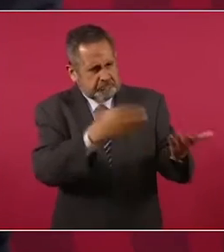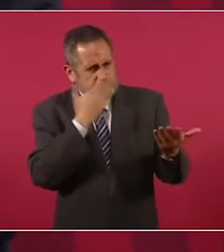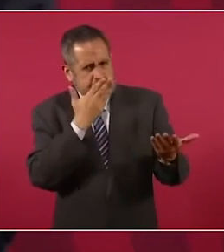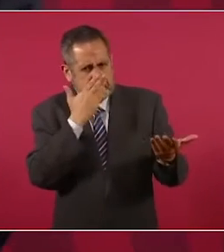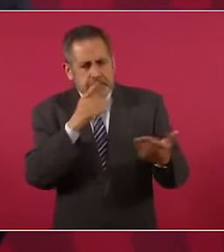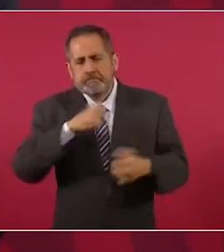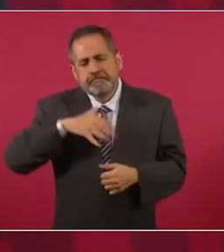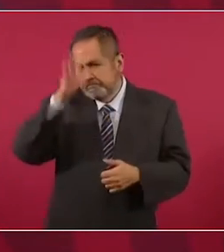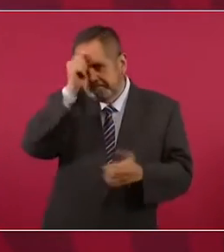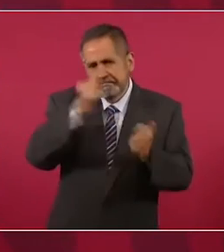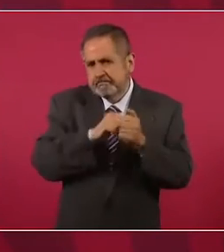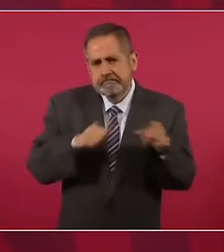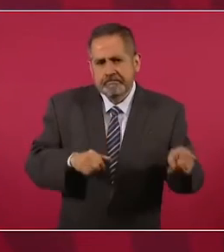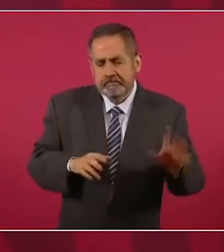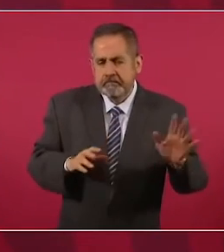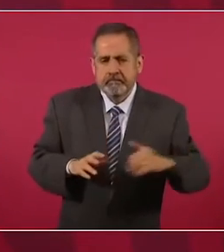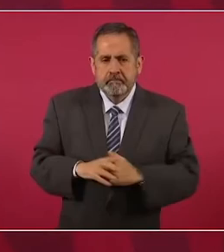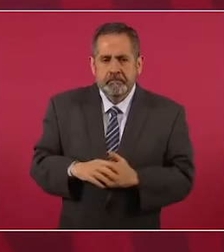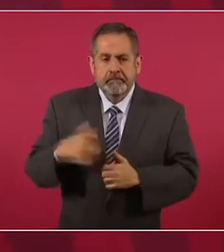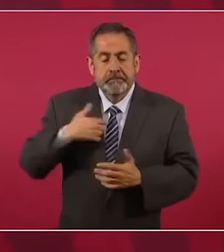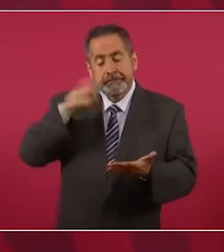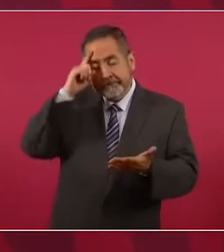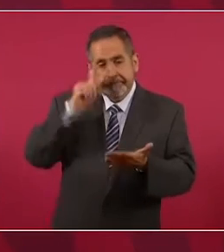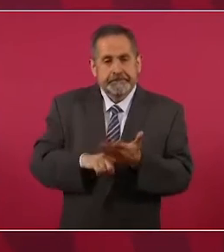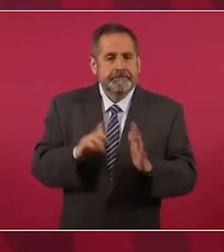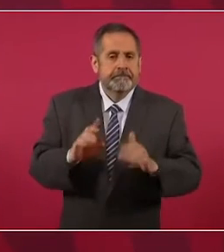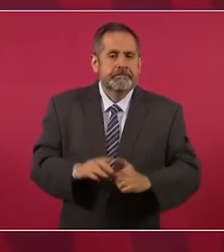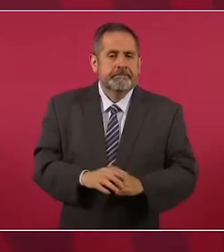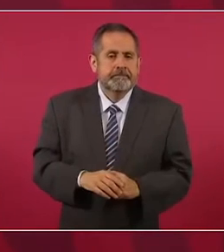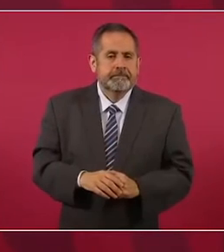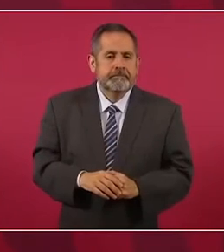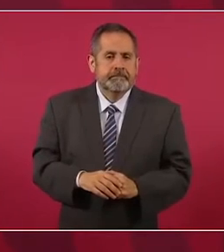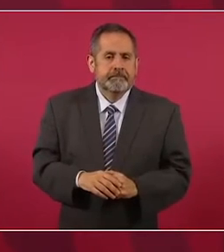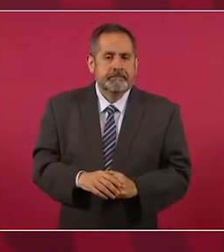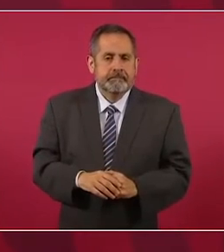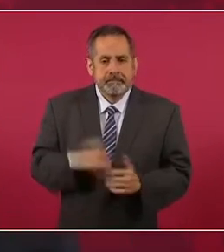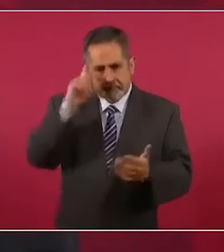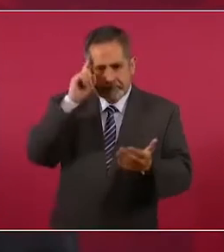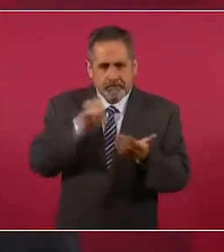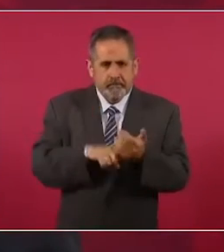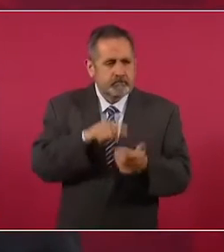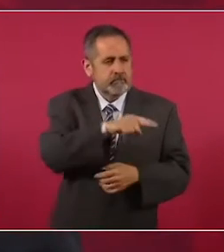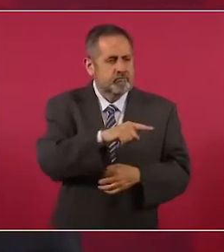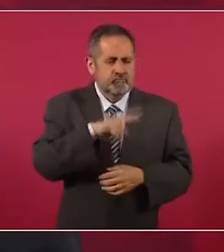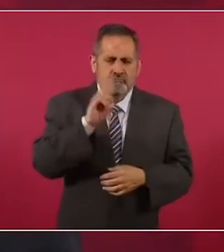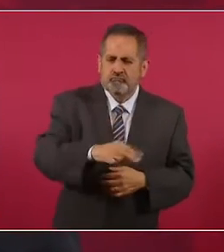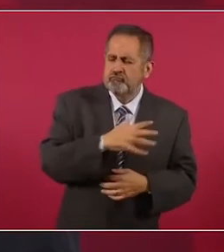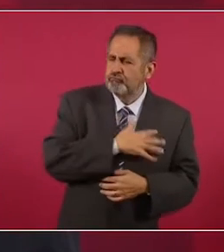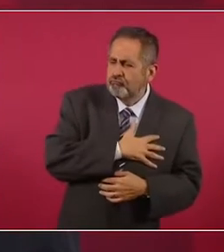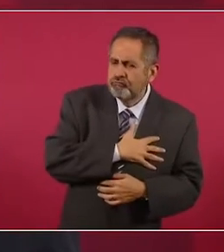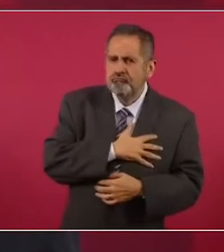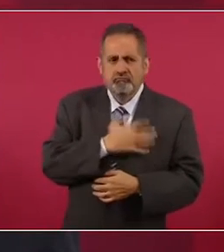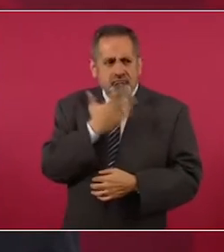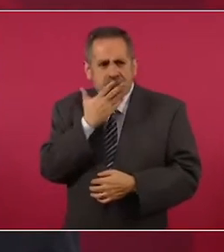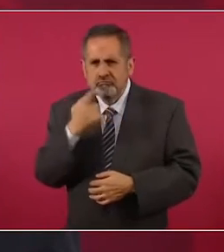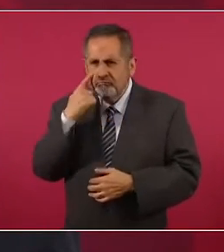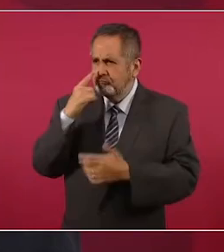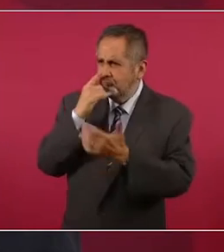estoy de acuerdo con ellos, creo que no tienen vocación democrática.